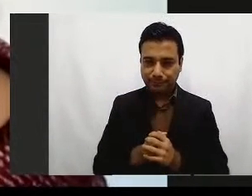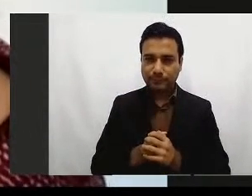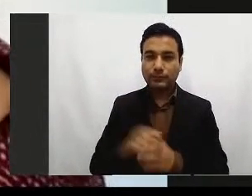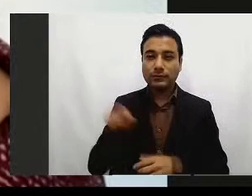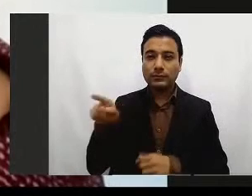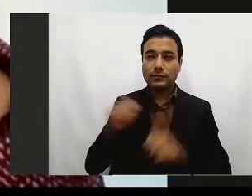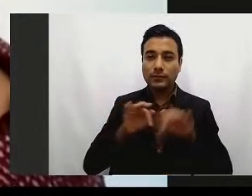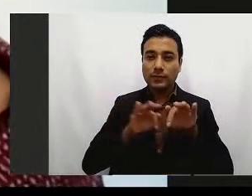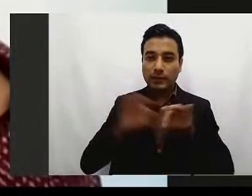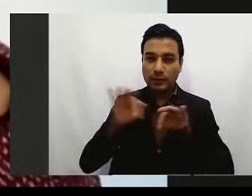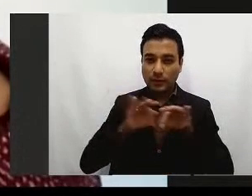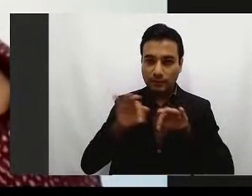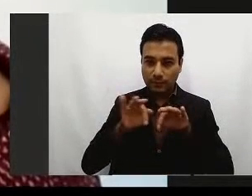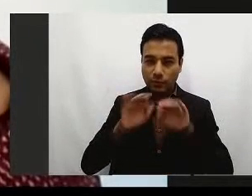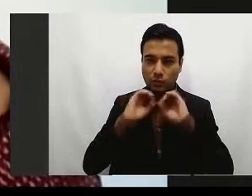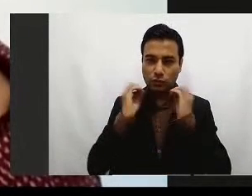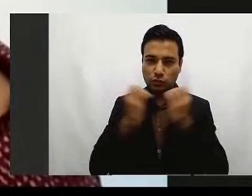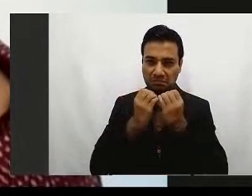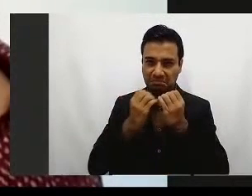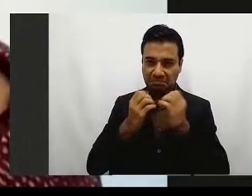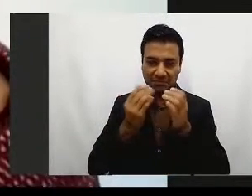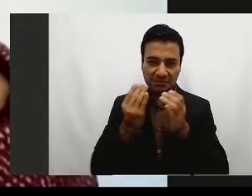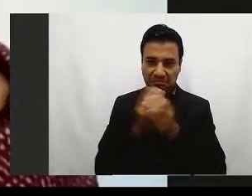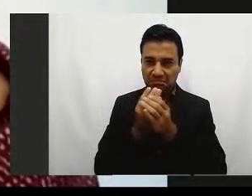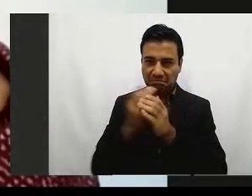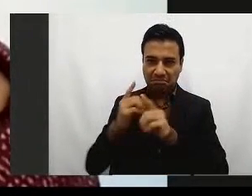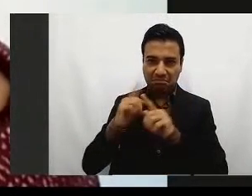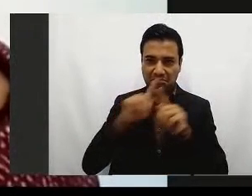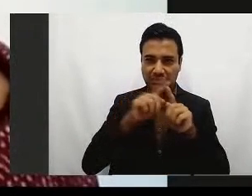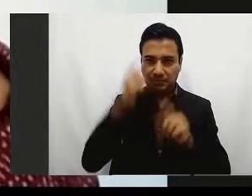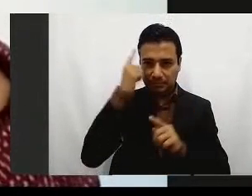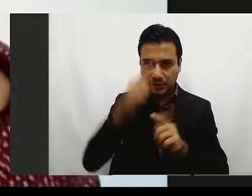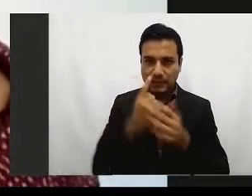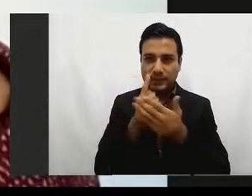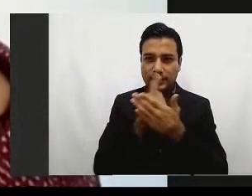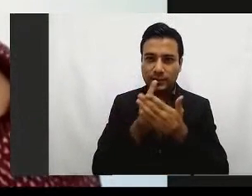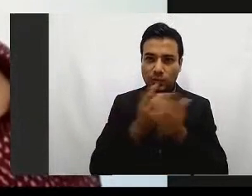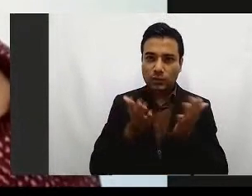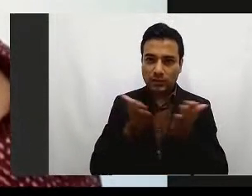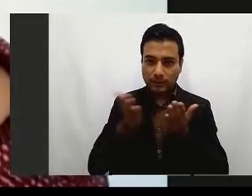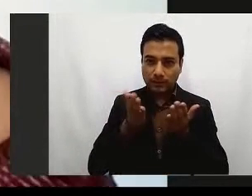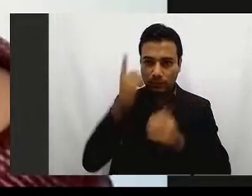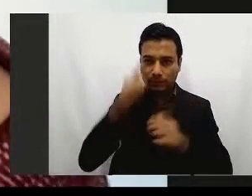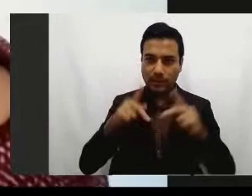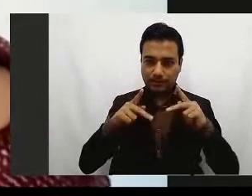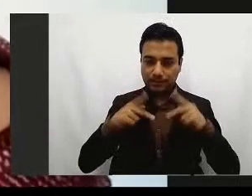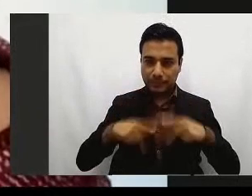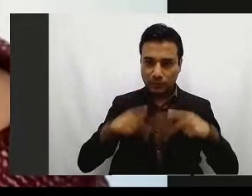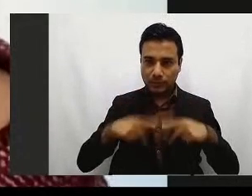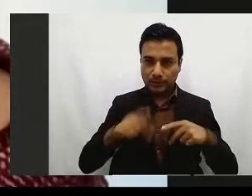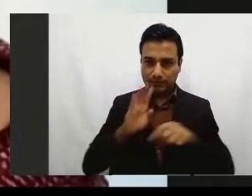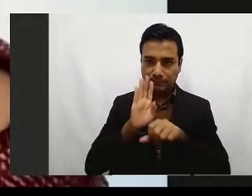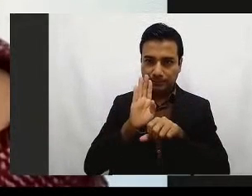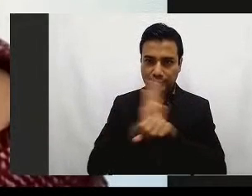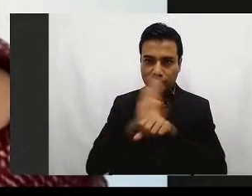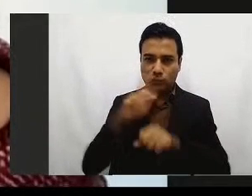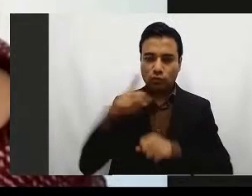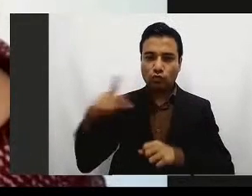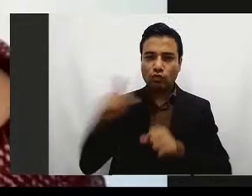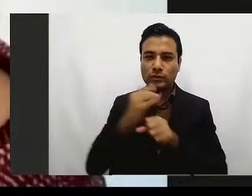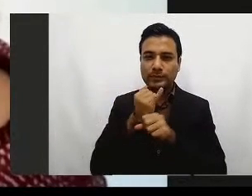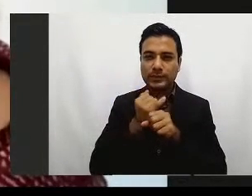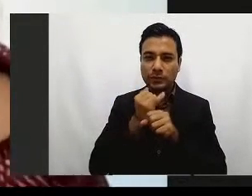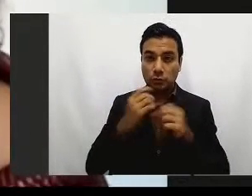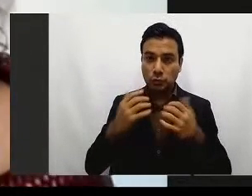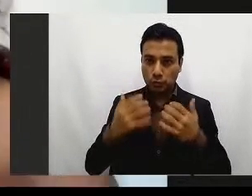con organizaciones de todo tipo y tamaño en el diseño de los servicios y sistemas para las personas que los utilizan. Su investigación ha servido de